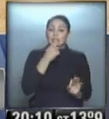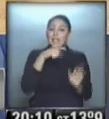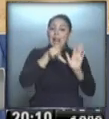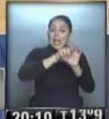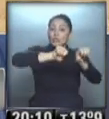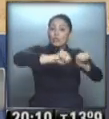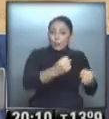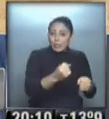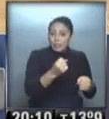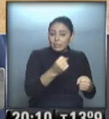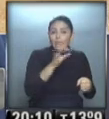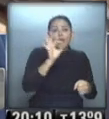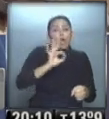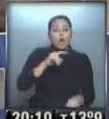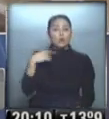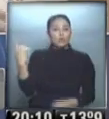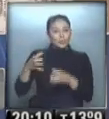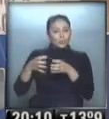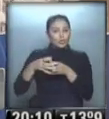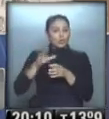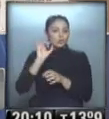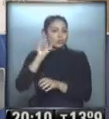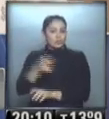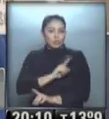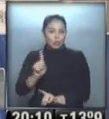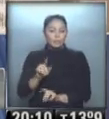ley que fue aprobada o nosotros no concedemos.